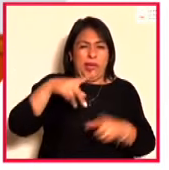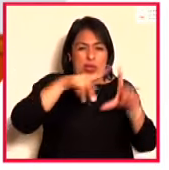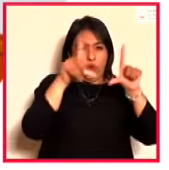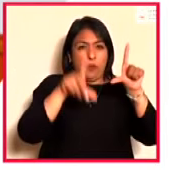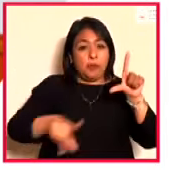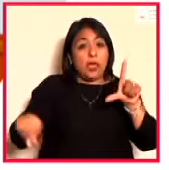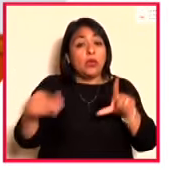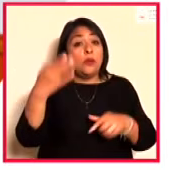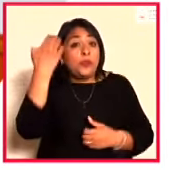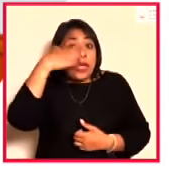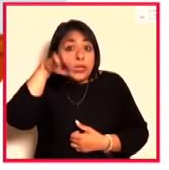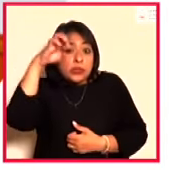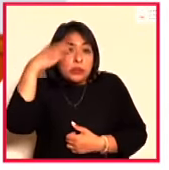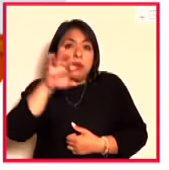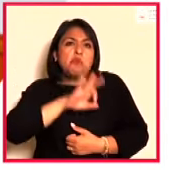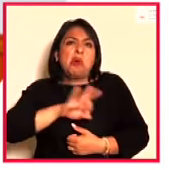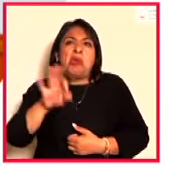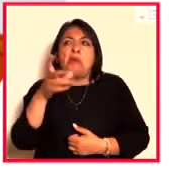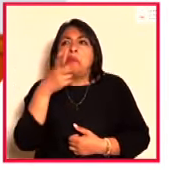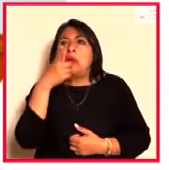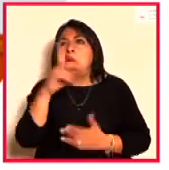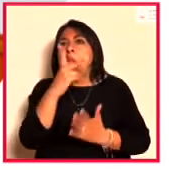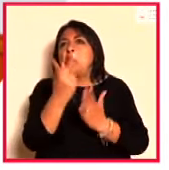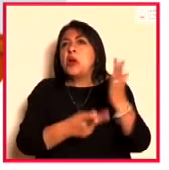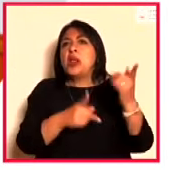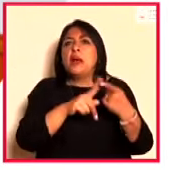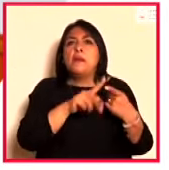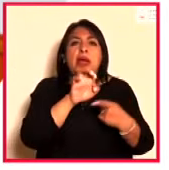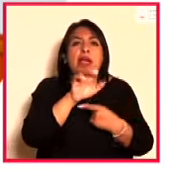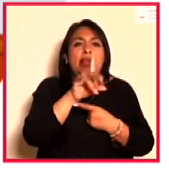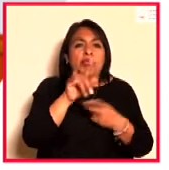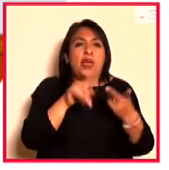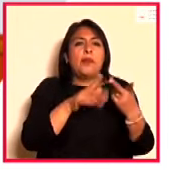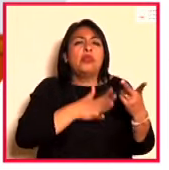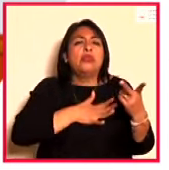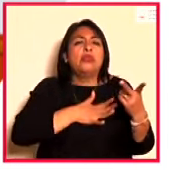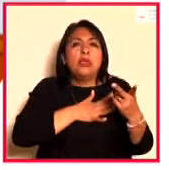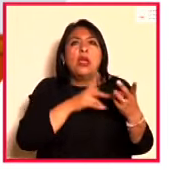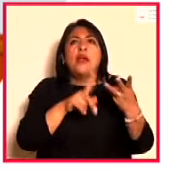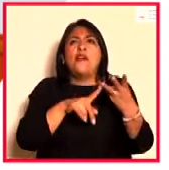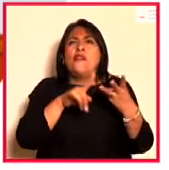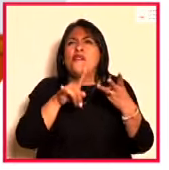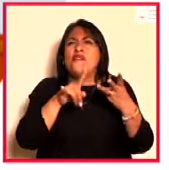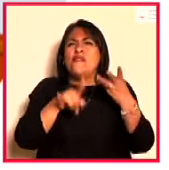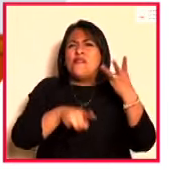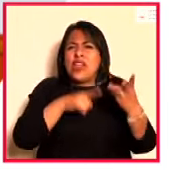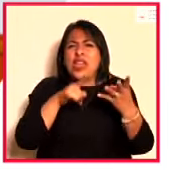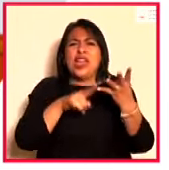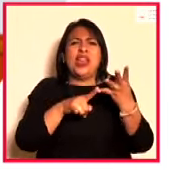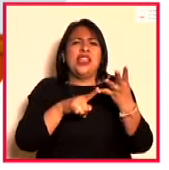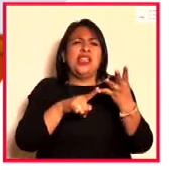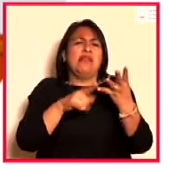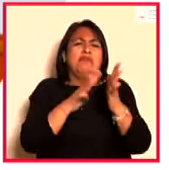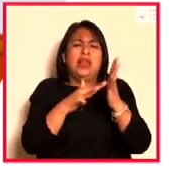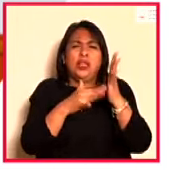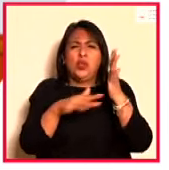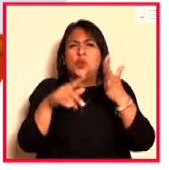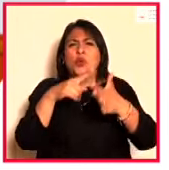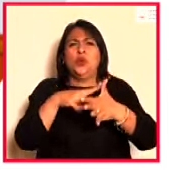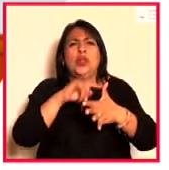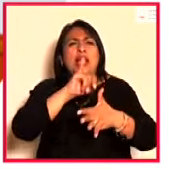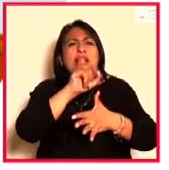la que podemos mencionar programas como El Andamio, El Placer del Ocio, La Feria, Carrusel de Lectura, en Horizonte Jazz, en el